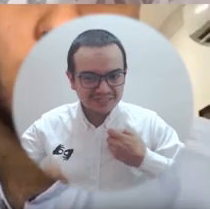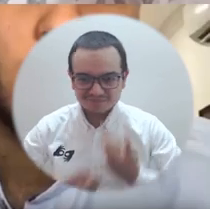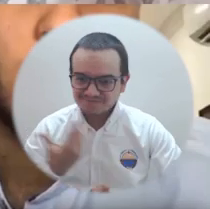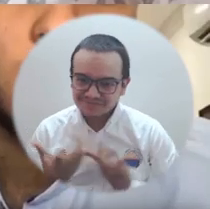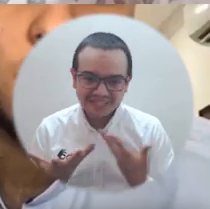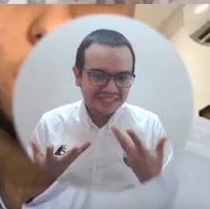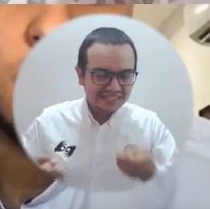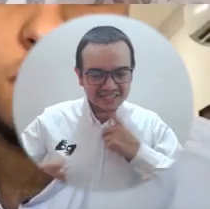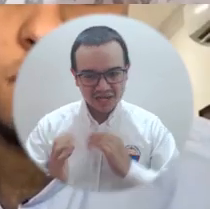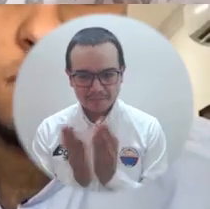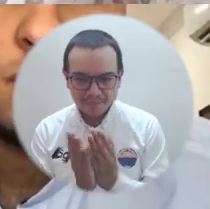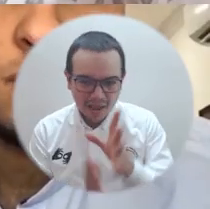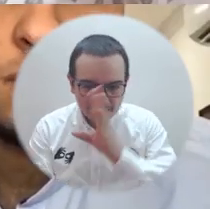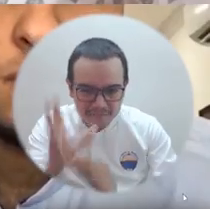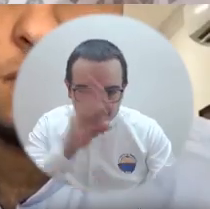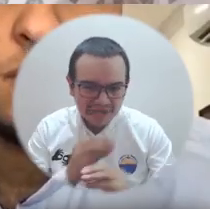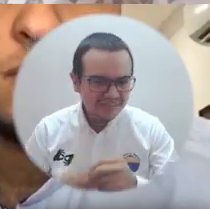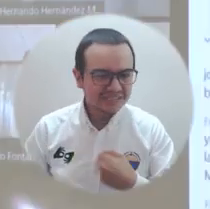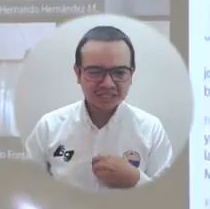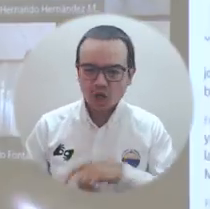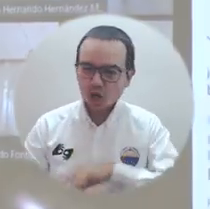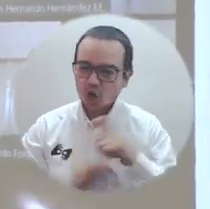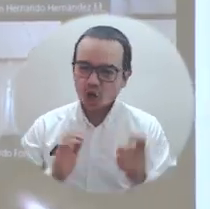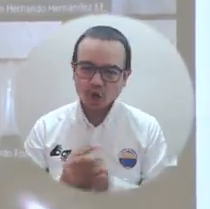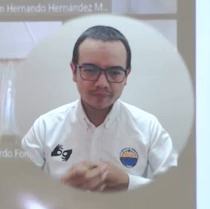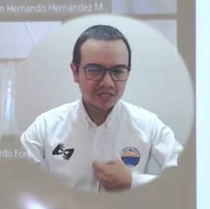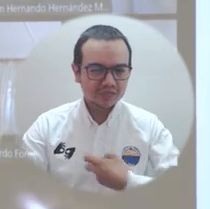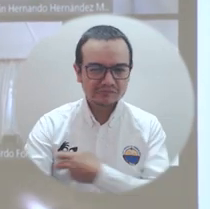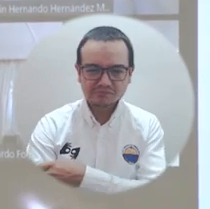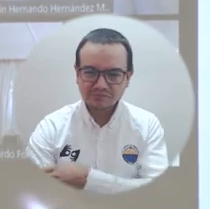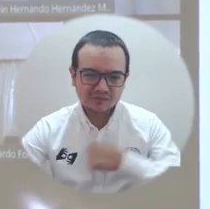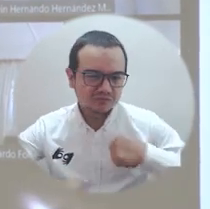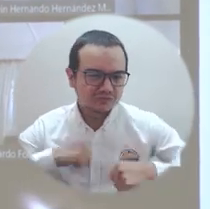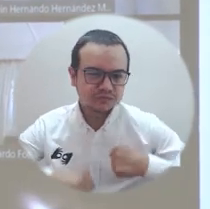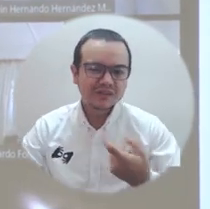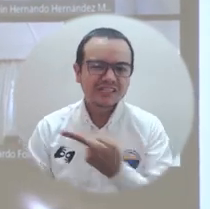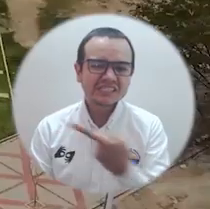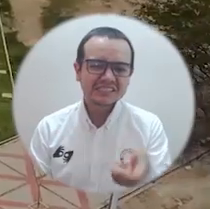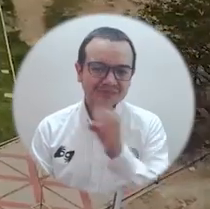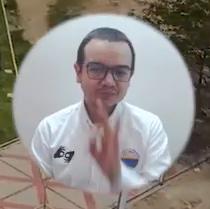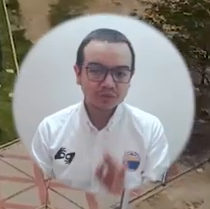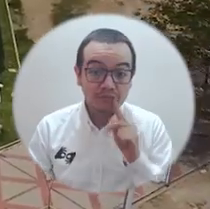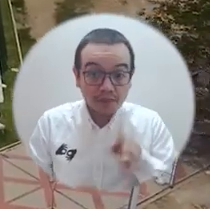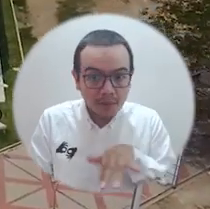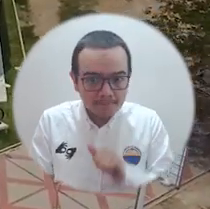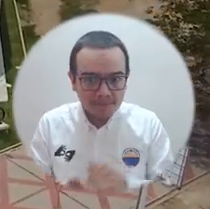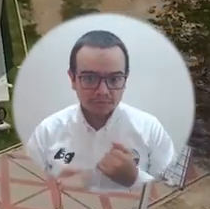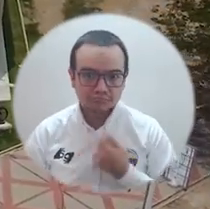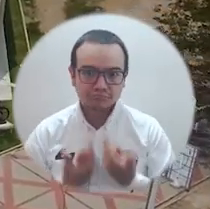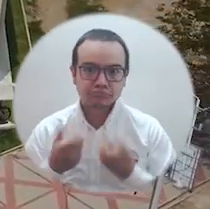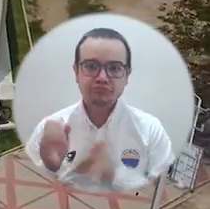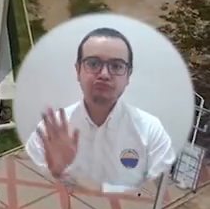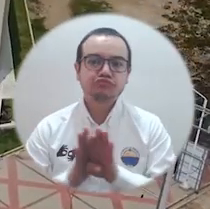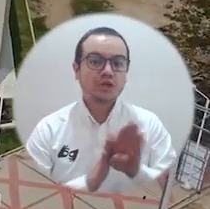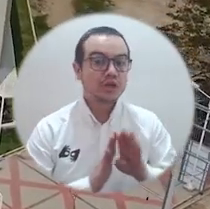preparándose, que desean seguir dando el 100% en su vida diaria para que el proceso siga continuando y